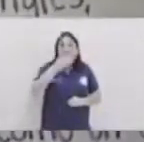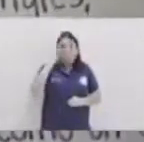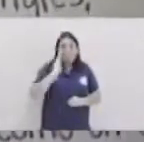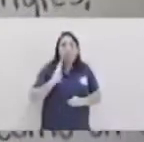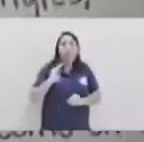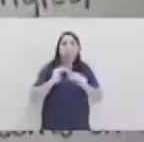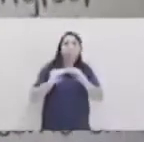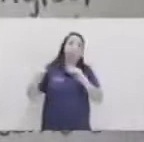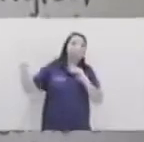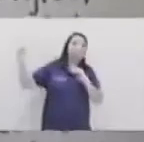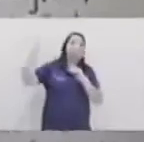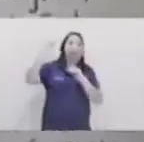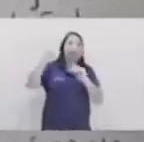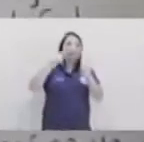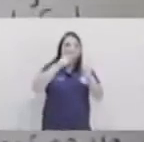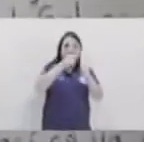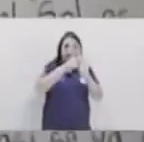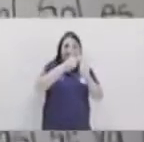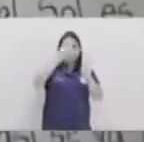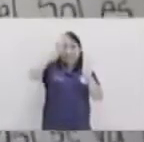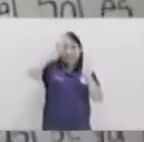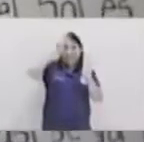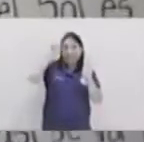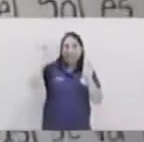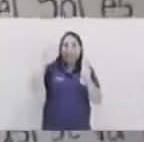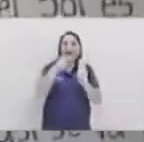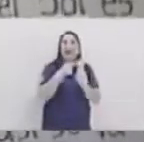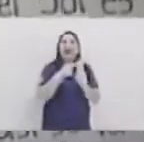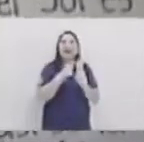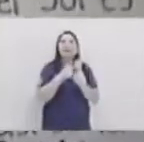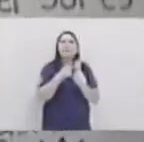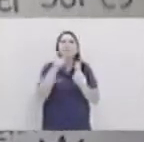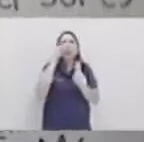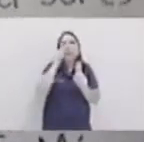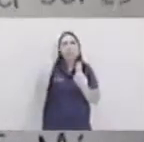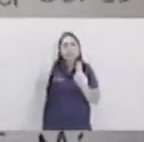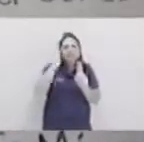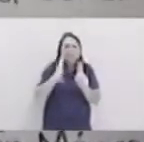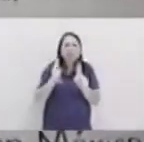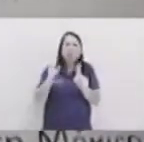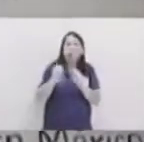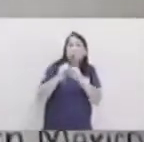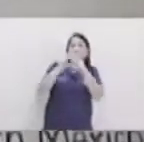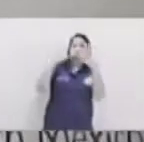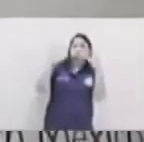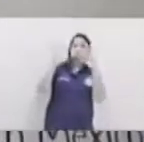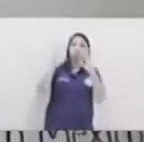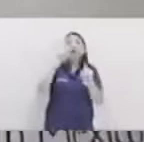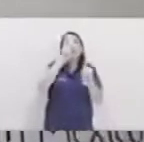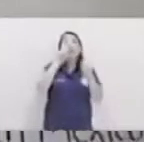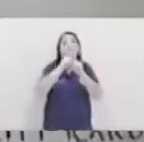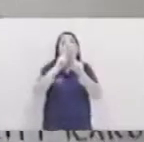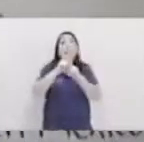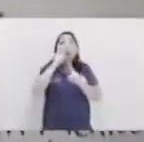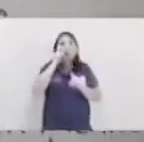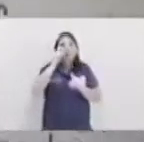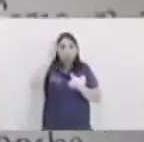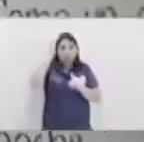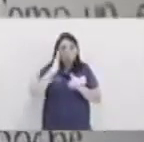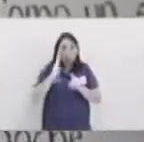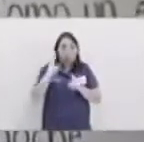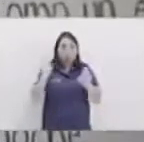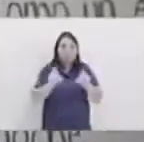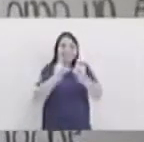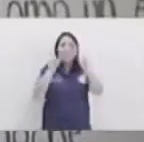incas. Dios siempre cercano, señor de vestidura deslumbradora. Dios que gobierna y preserva, que crea con solo decir, sea